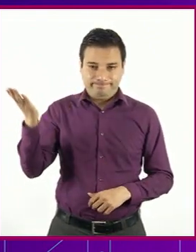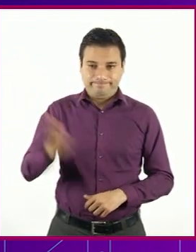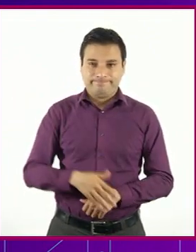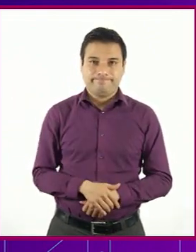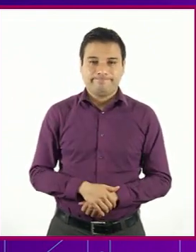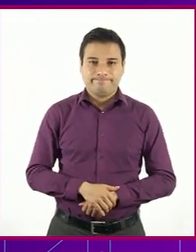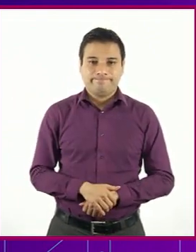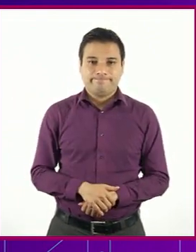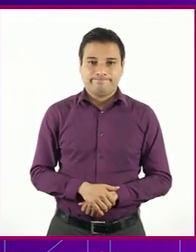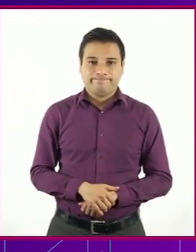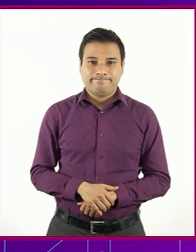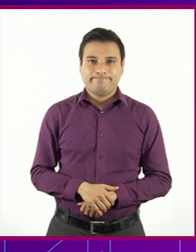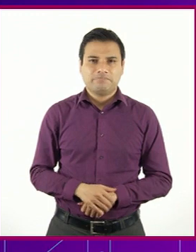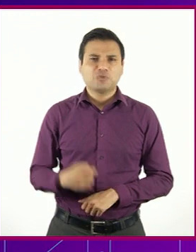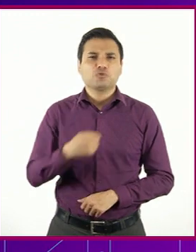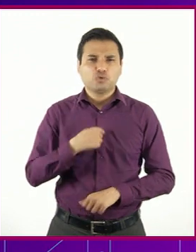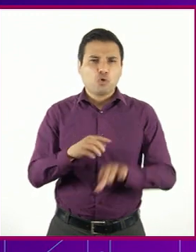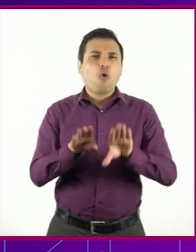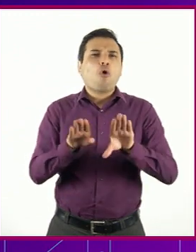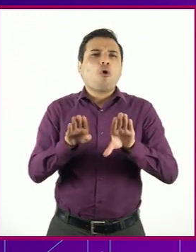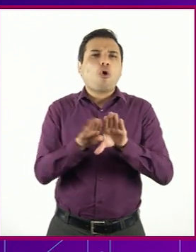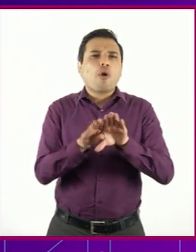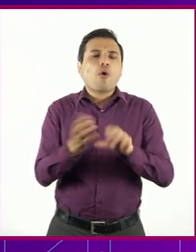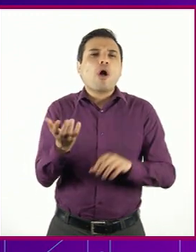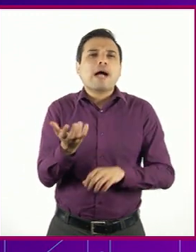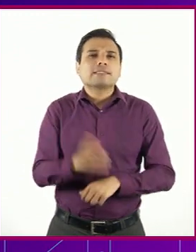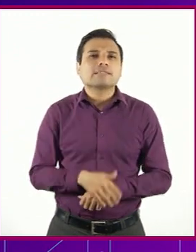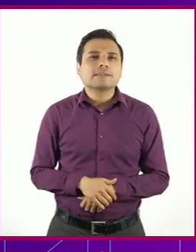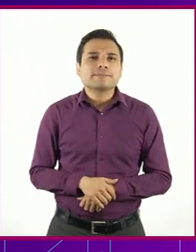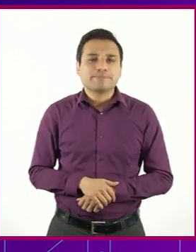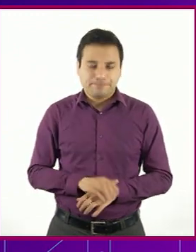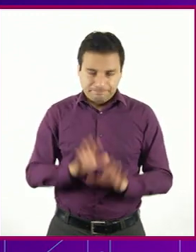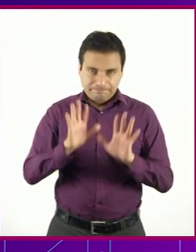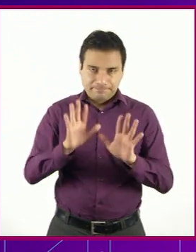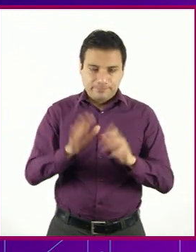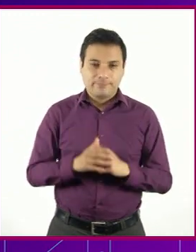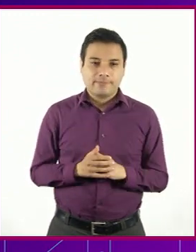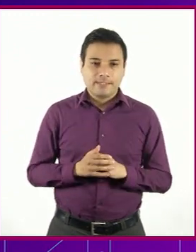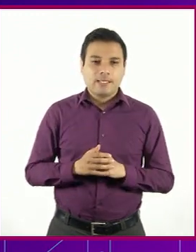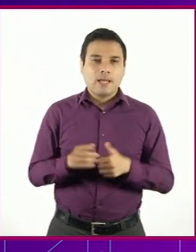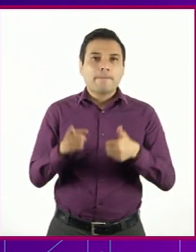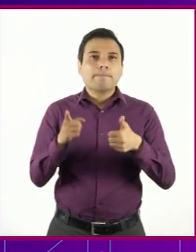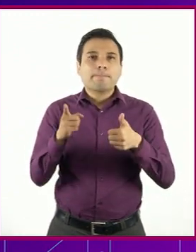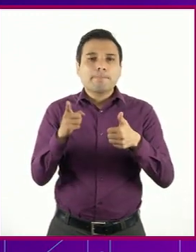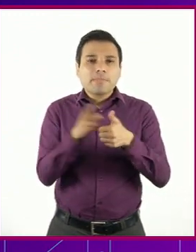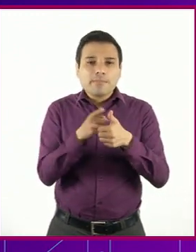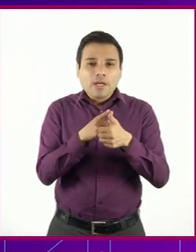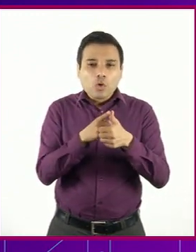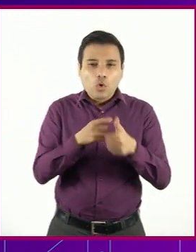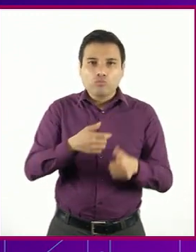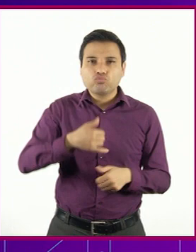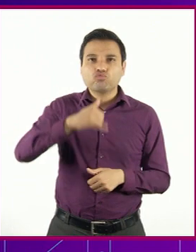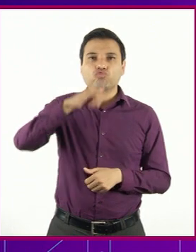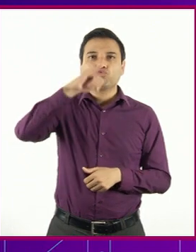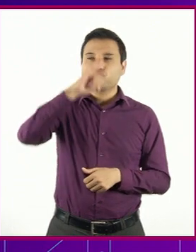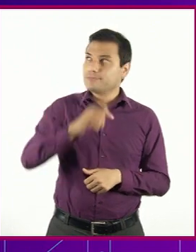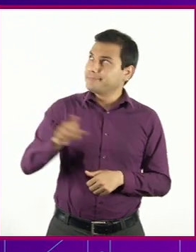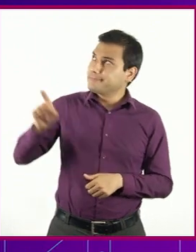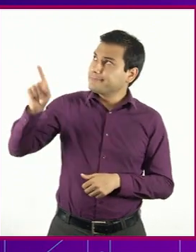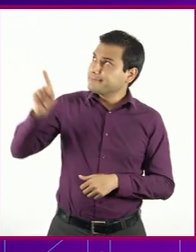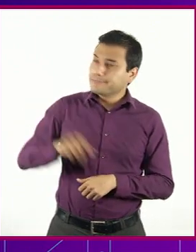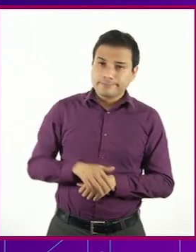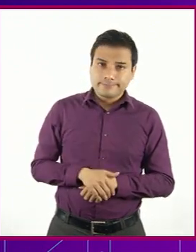Les comparto cómo lo realicé. Primeramente fue seleccionar la botella que se adecuara al diseño que